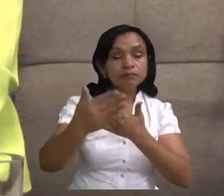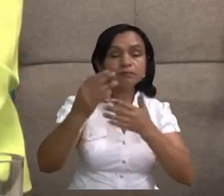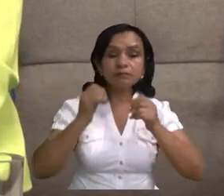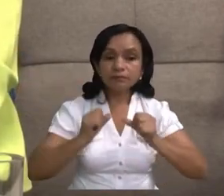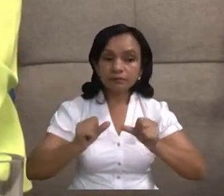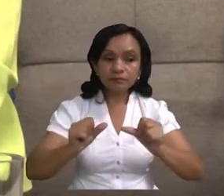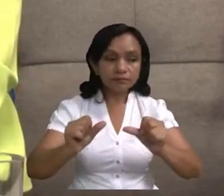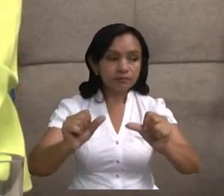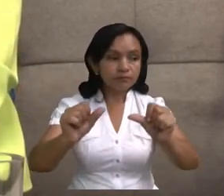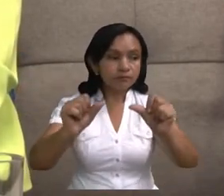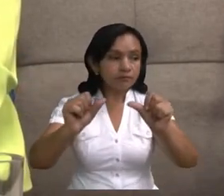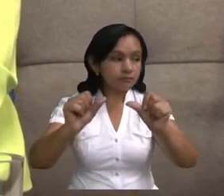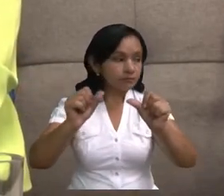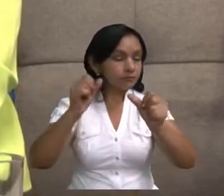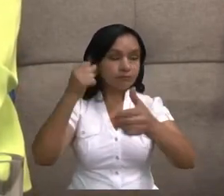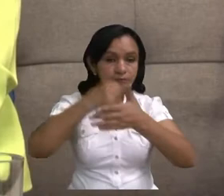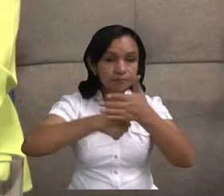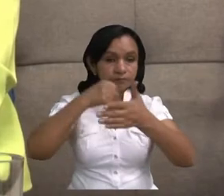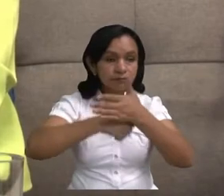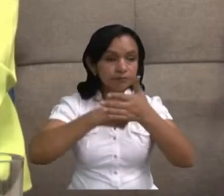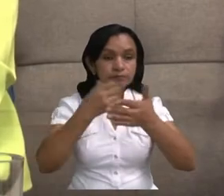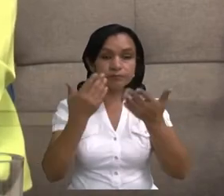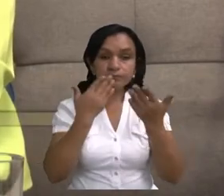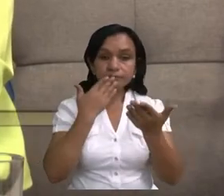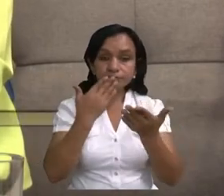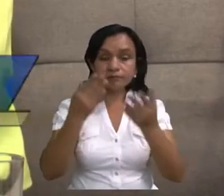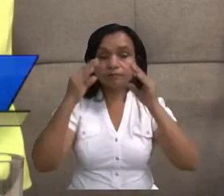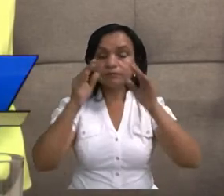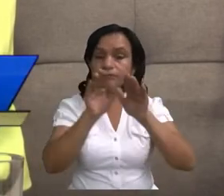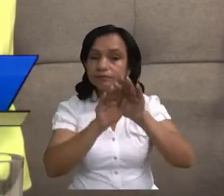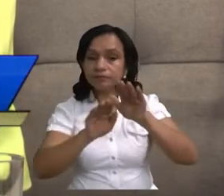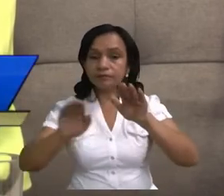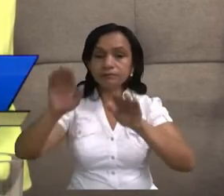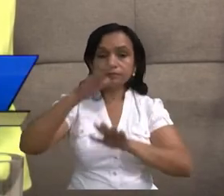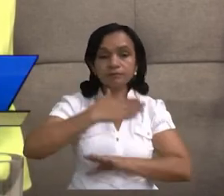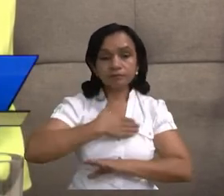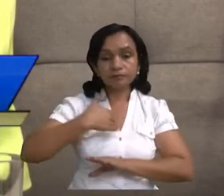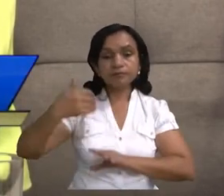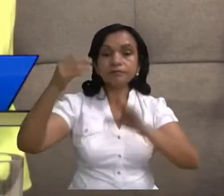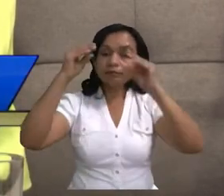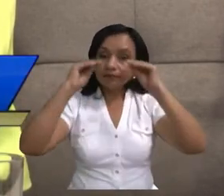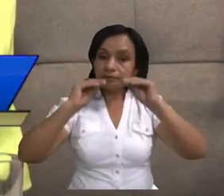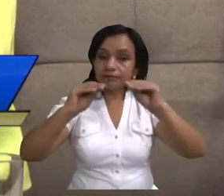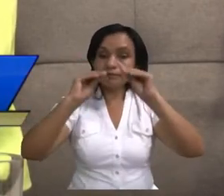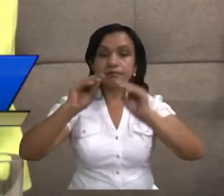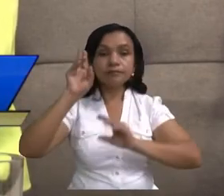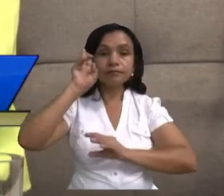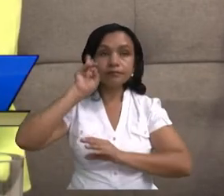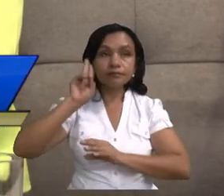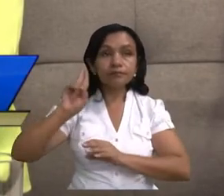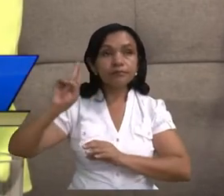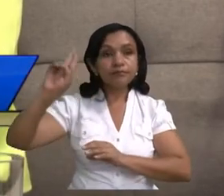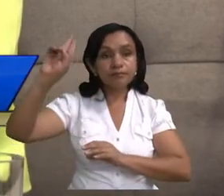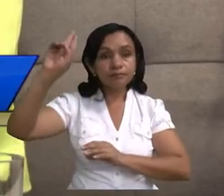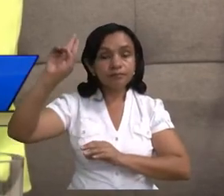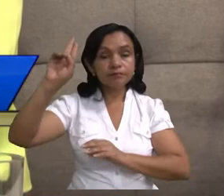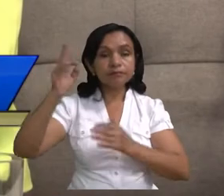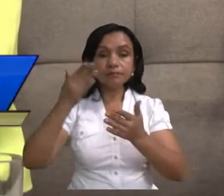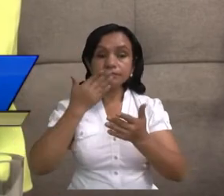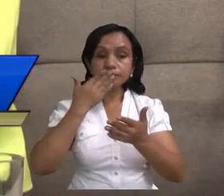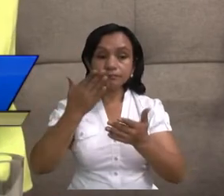continuar fortaleciendo la calidad y la calidad con